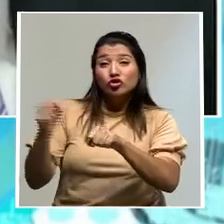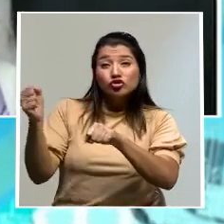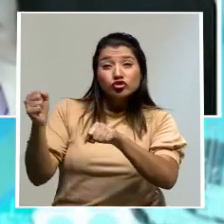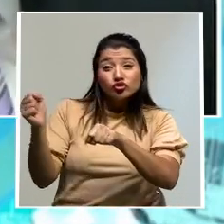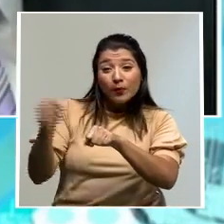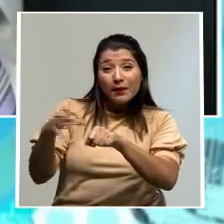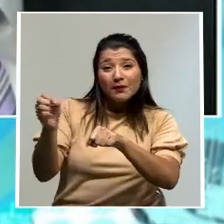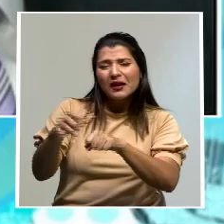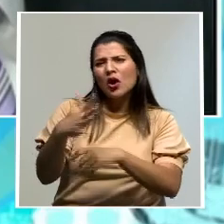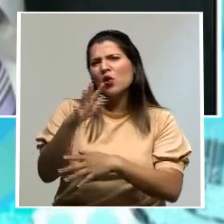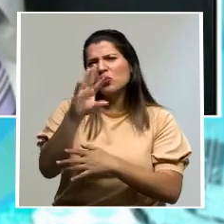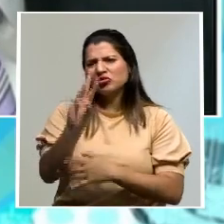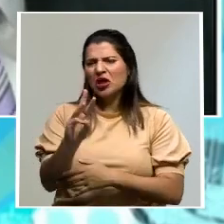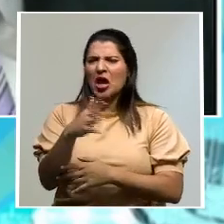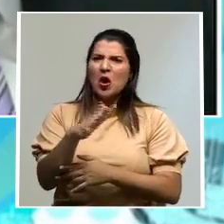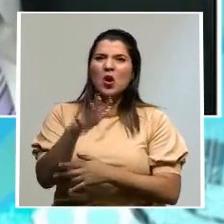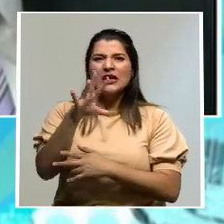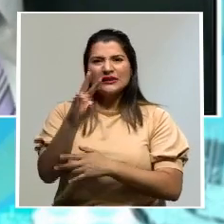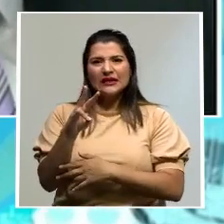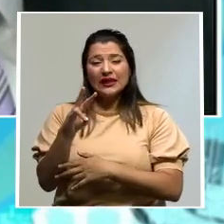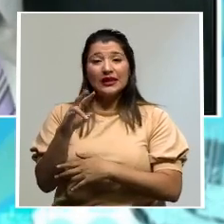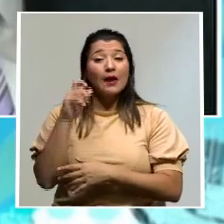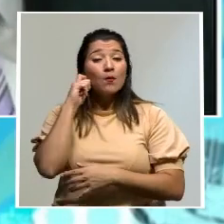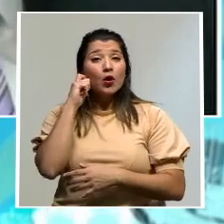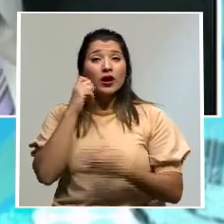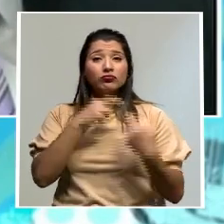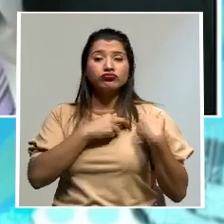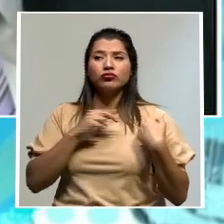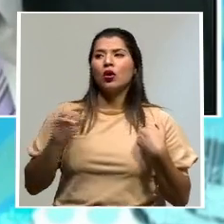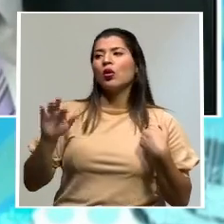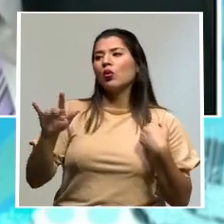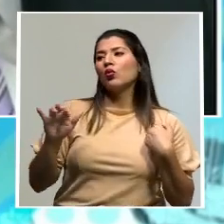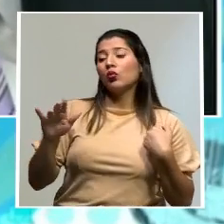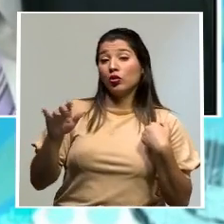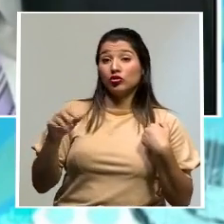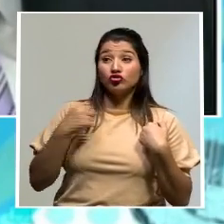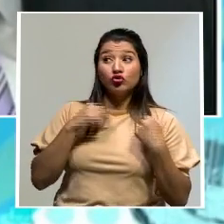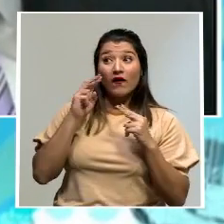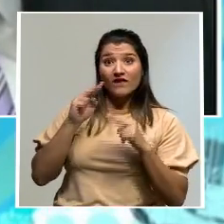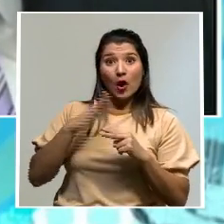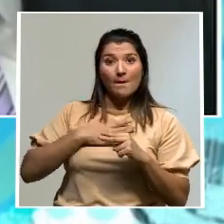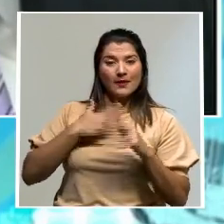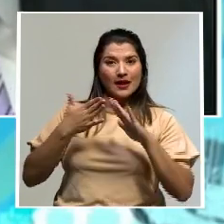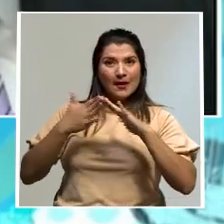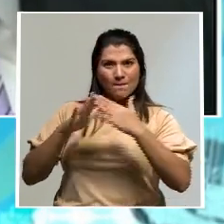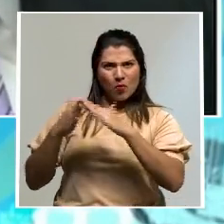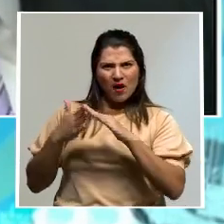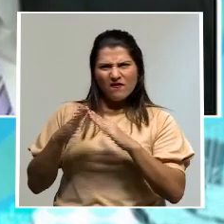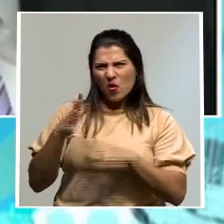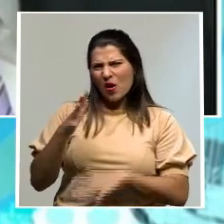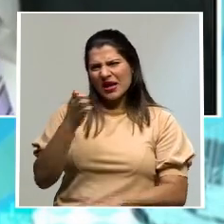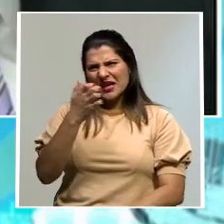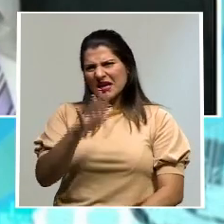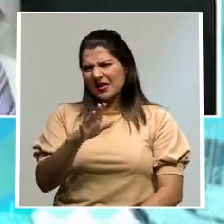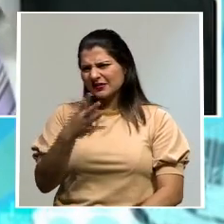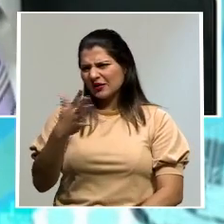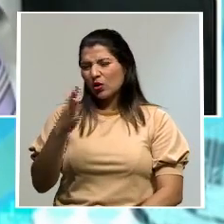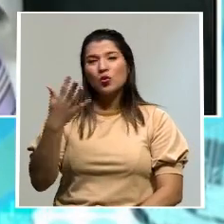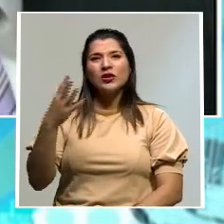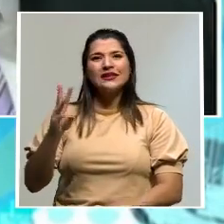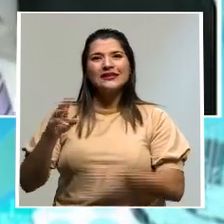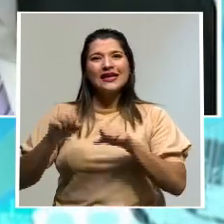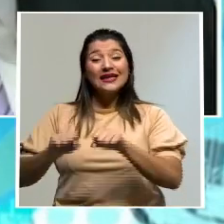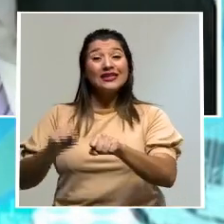7 cajeras. Me remito a Tibás, a mi pueblo, donde hay alrededor de unos 15, 16